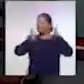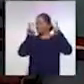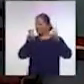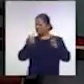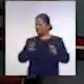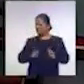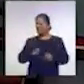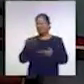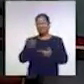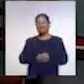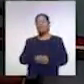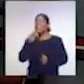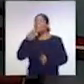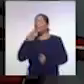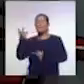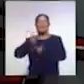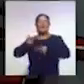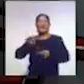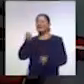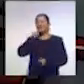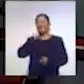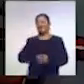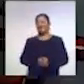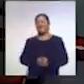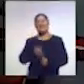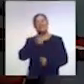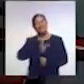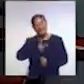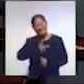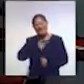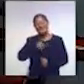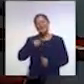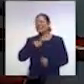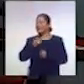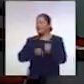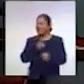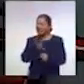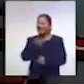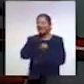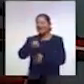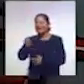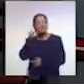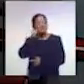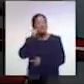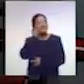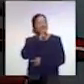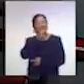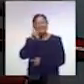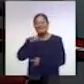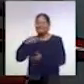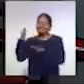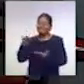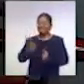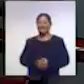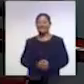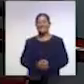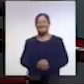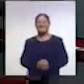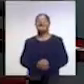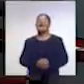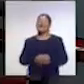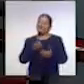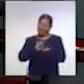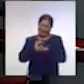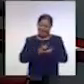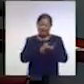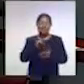abordar la alcaldesa. Bienvenida como siempre. Me da muchísimo gusto tener la oportunidad de saludarnos. Siempre es un placer venir con ustedes. Al contrario, la verdad es que en esta